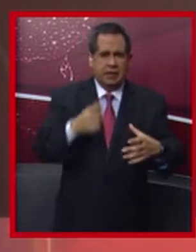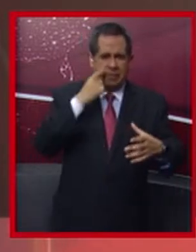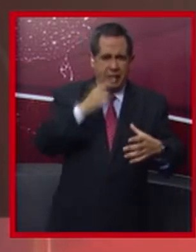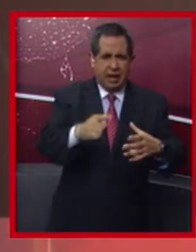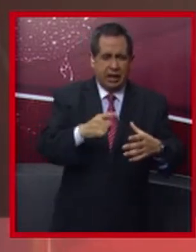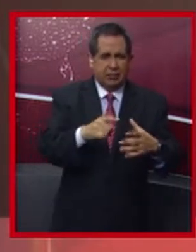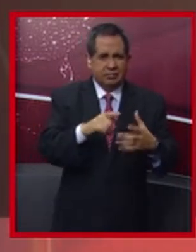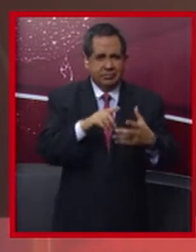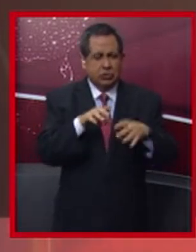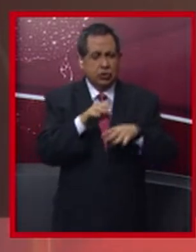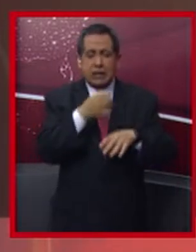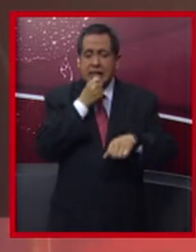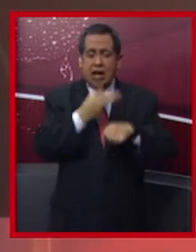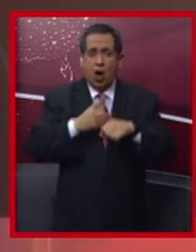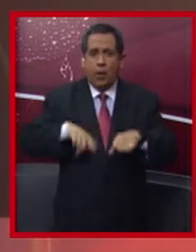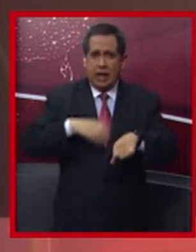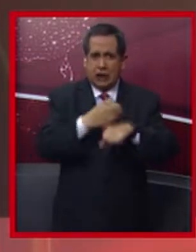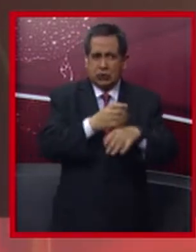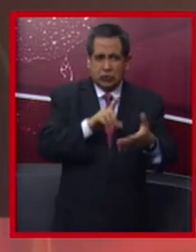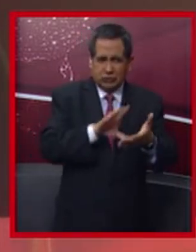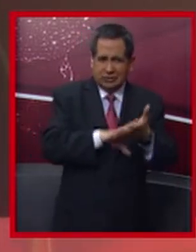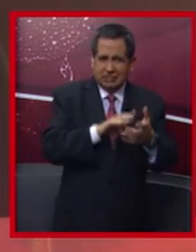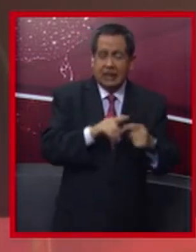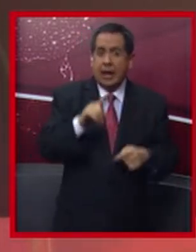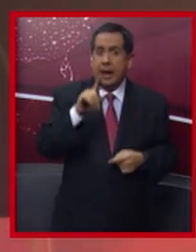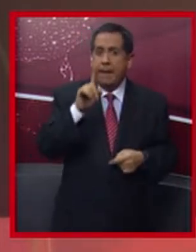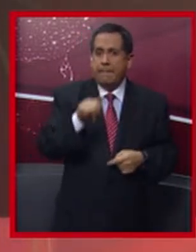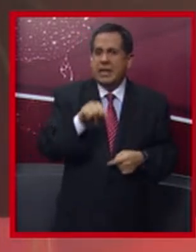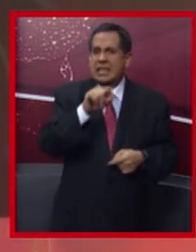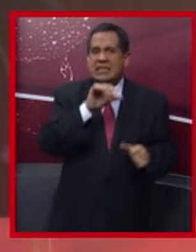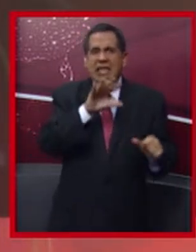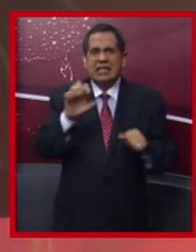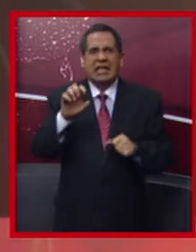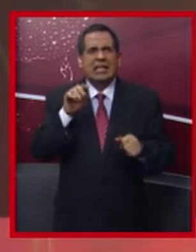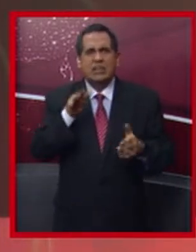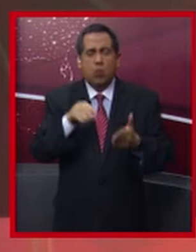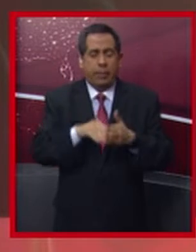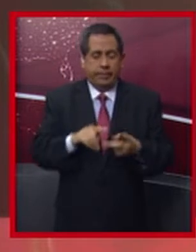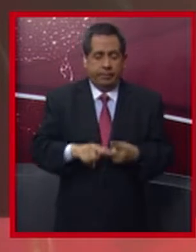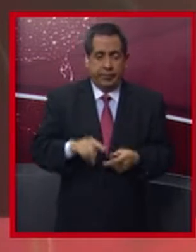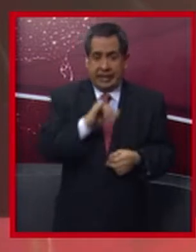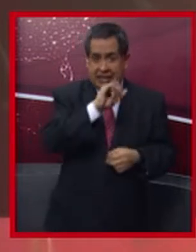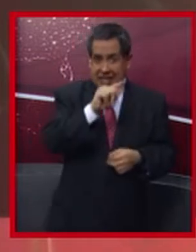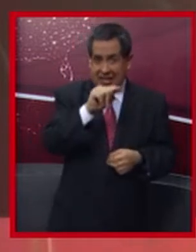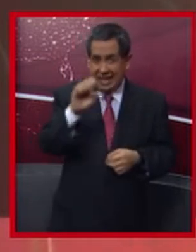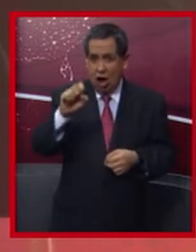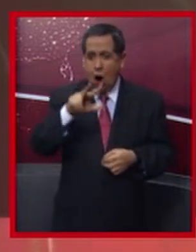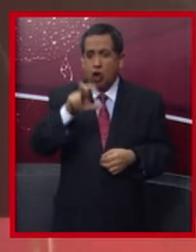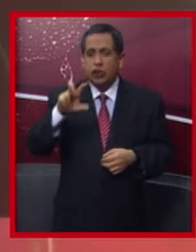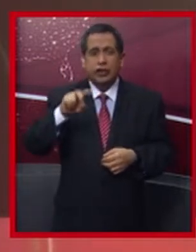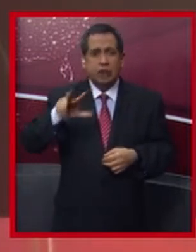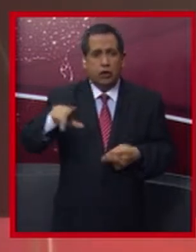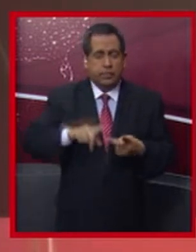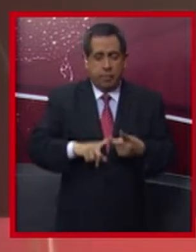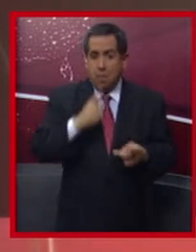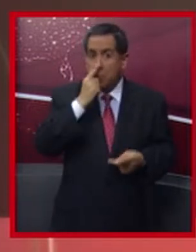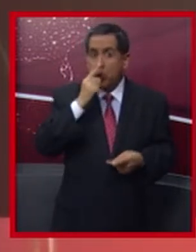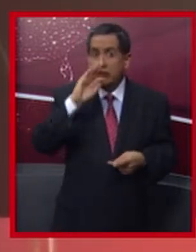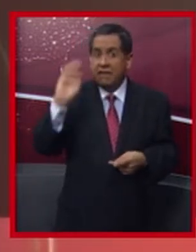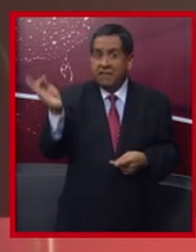readaptación social de la Secretaría de Gobernación, 1.619, el ISSSTE, 838, la Policía